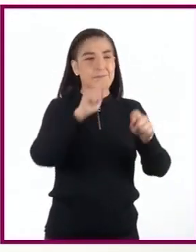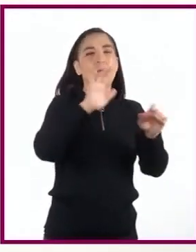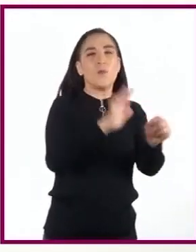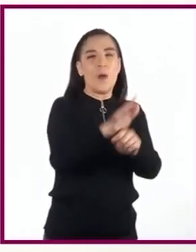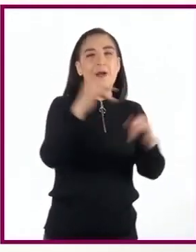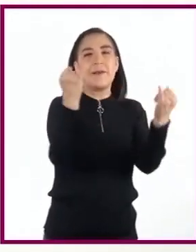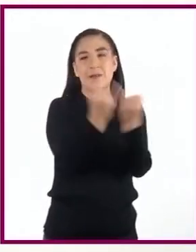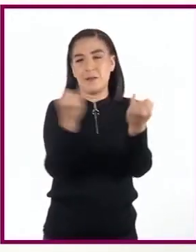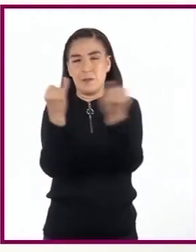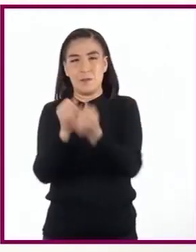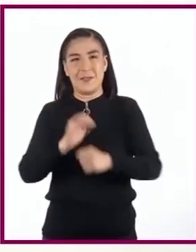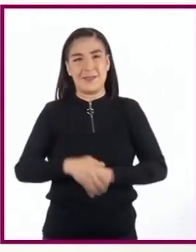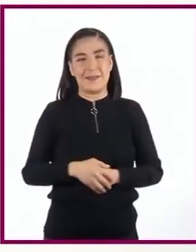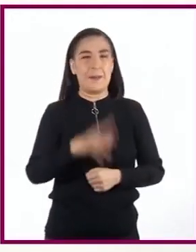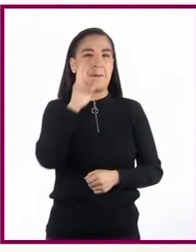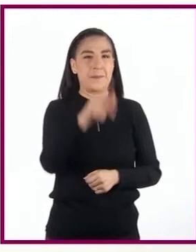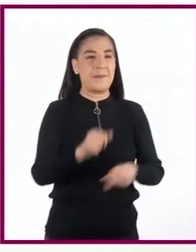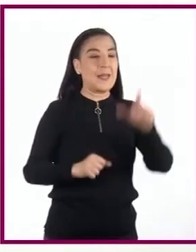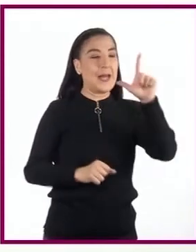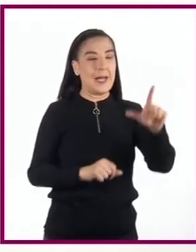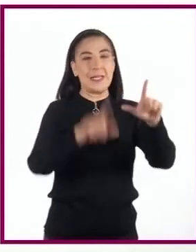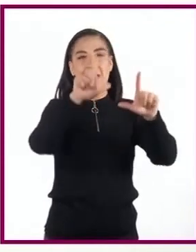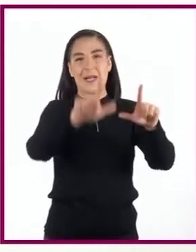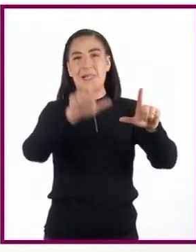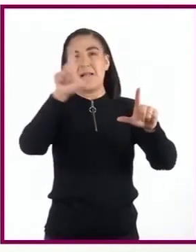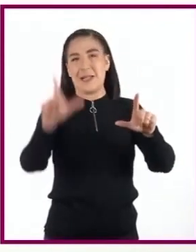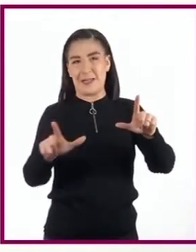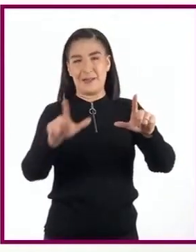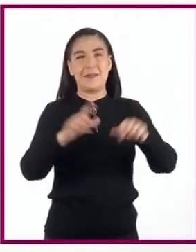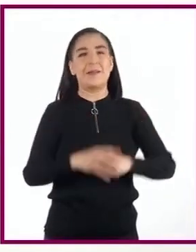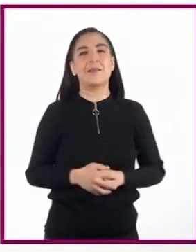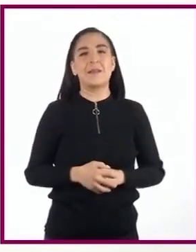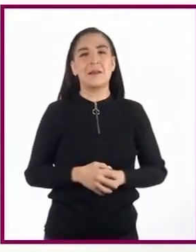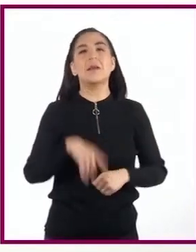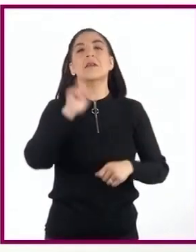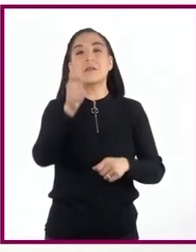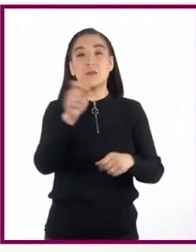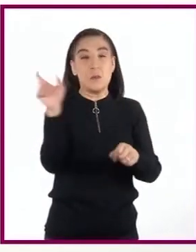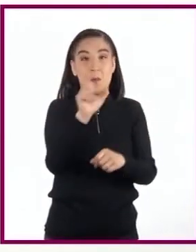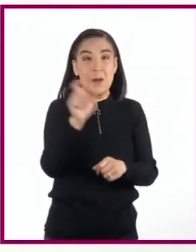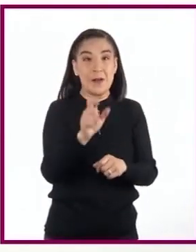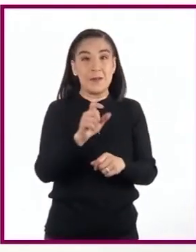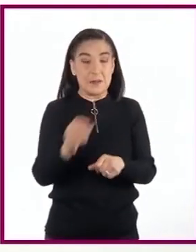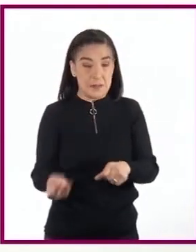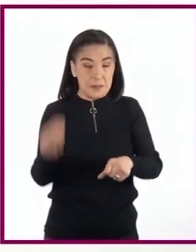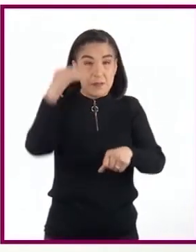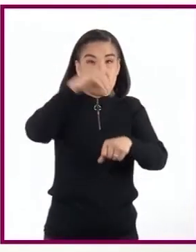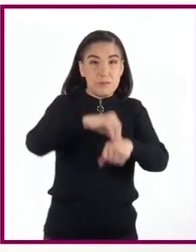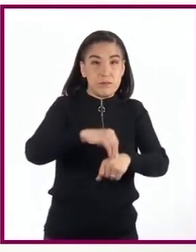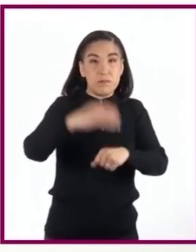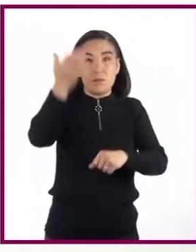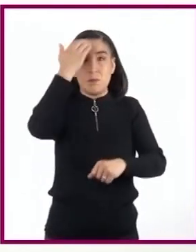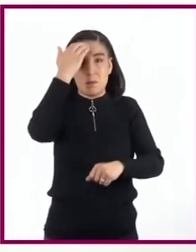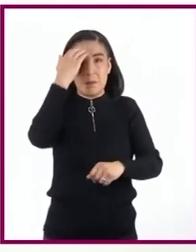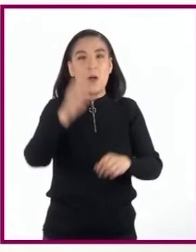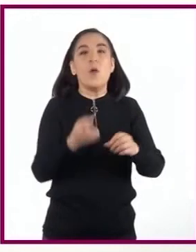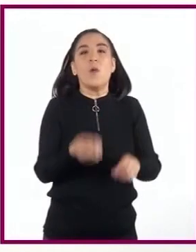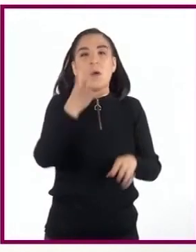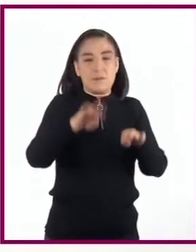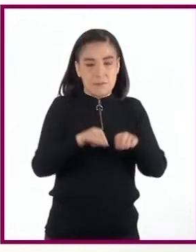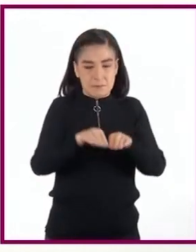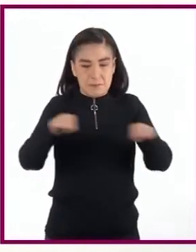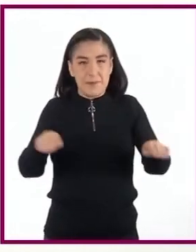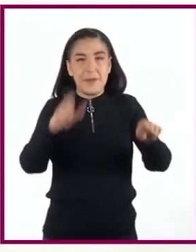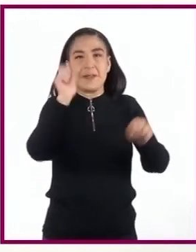triángulos. El criterio LLL, que se aplica cuando se conocen las longitudes de